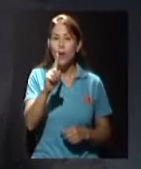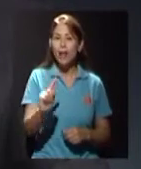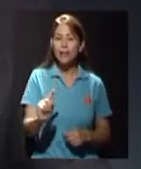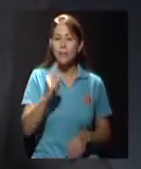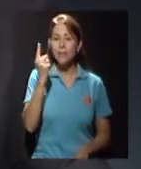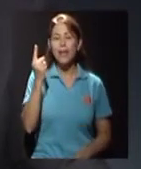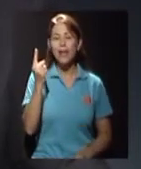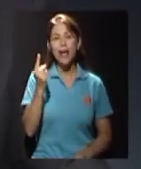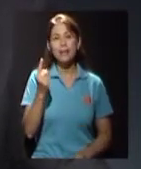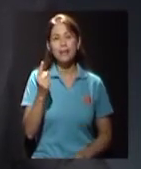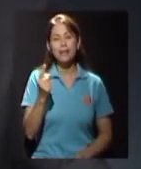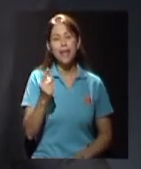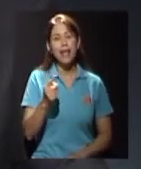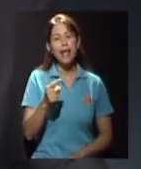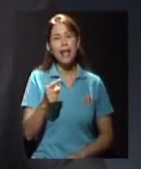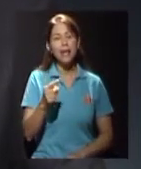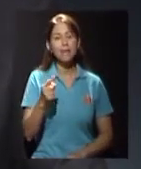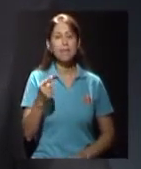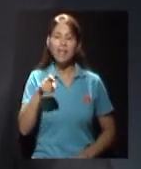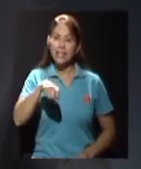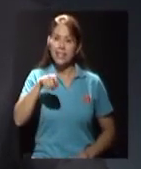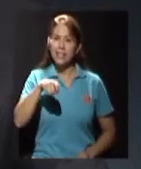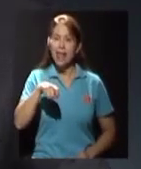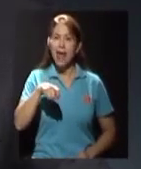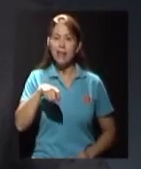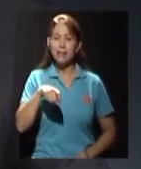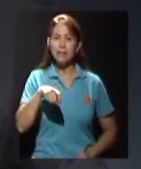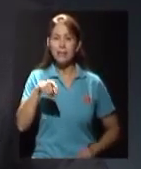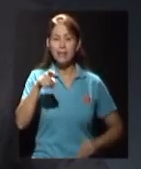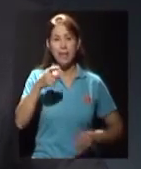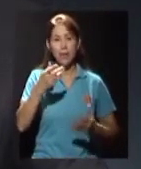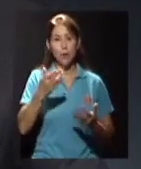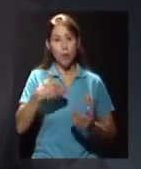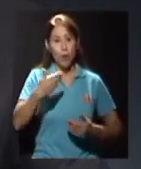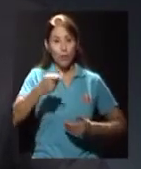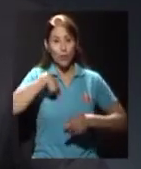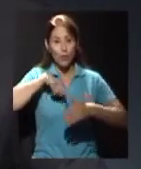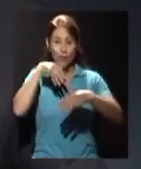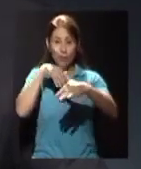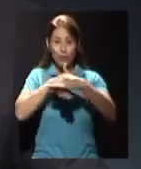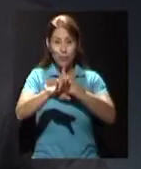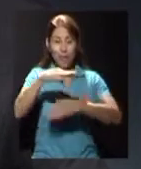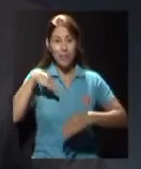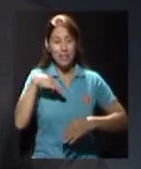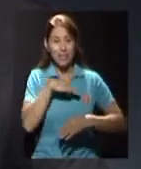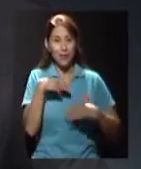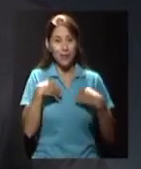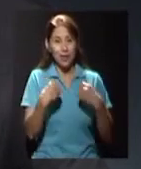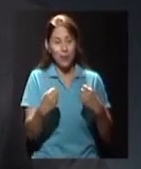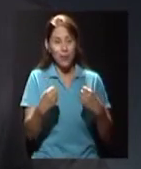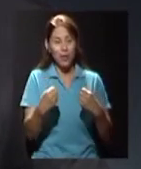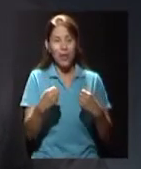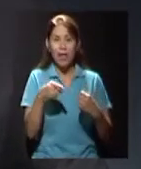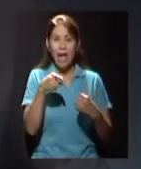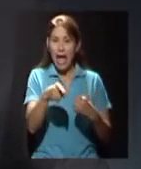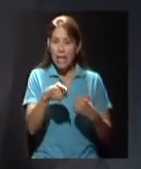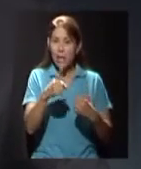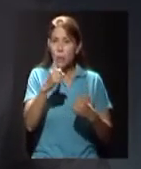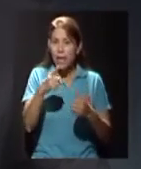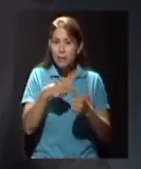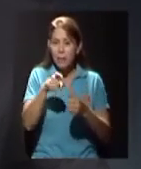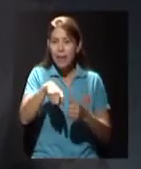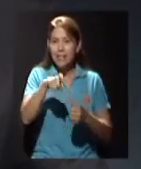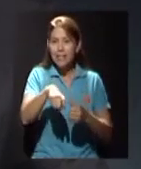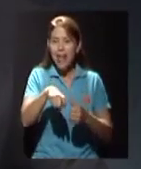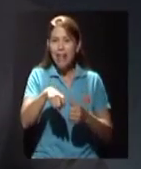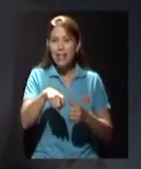podemos decir necesidades que nos encontramos al llegar al ministerio que en realidad me atrae en primera instancia o me trae